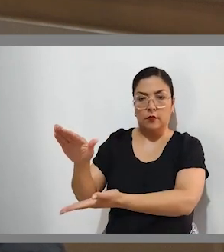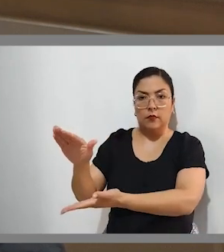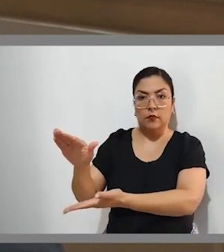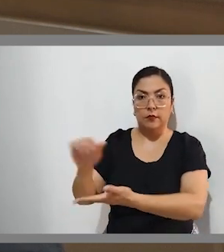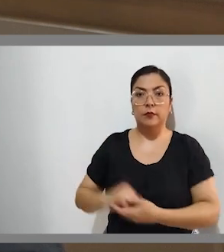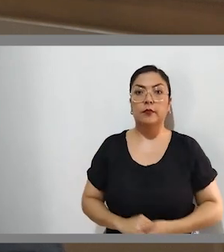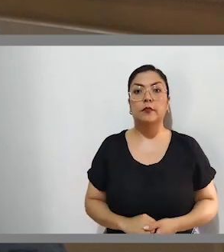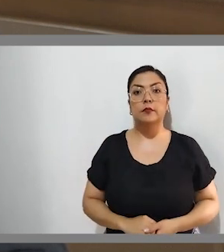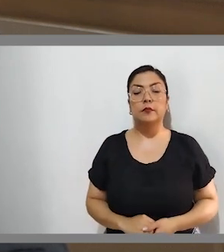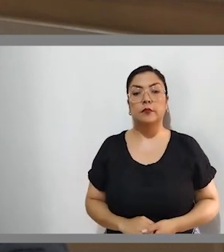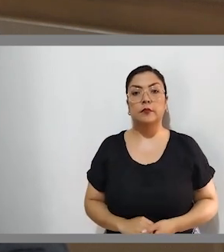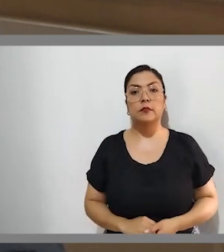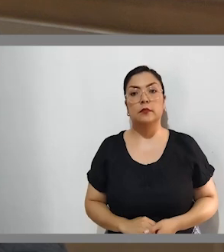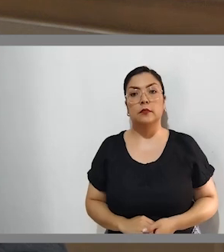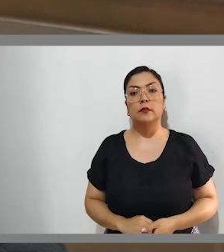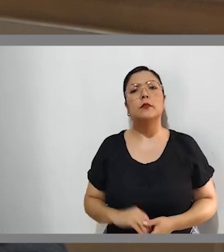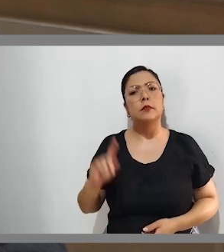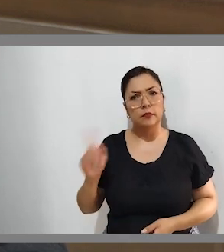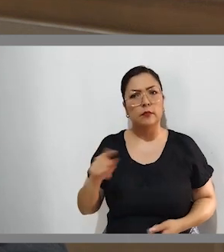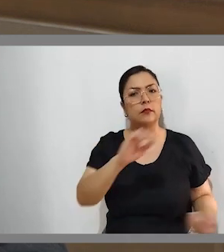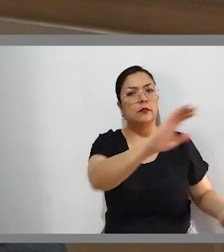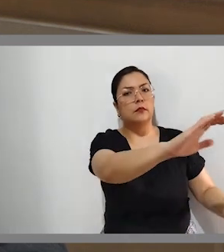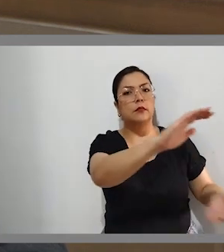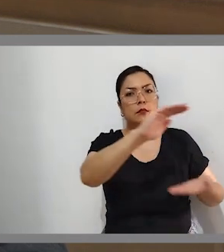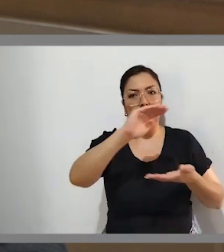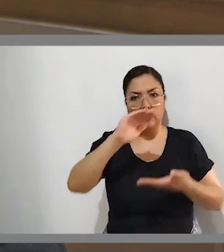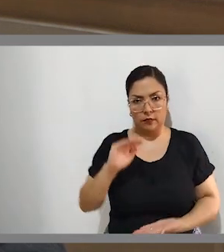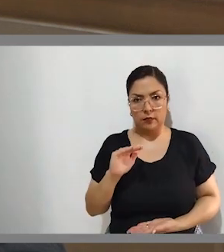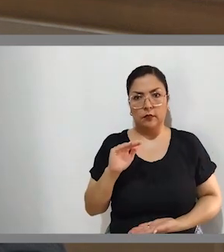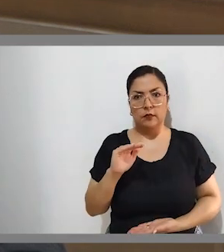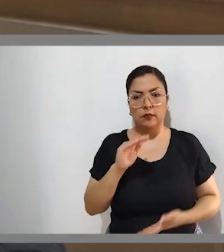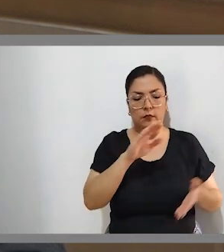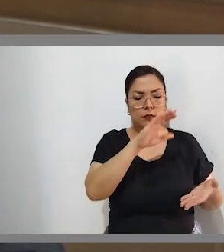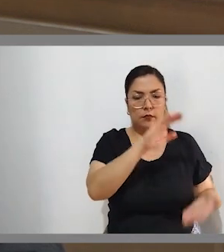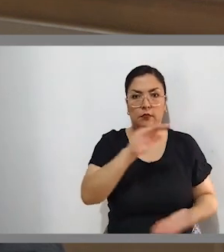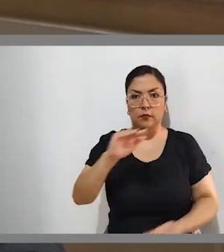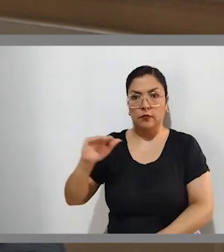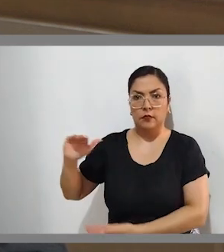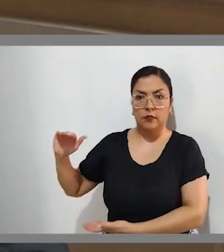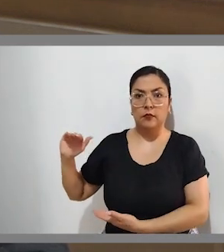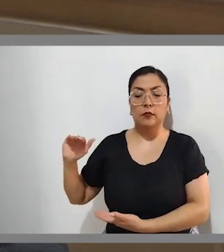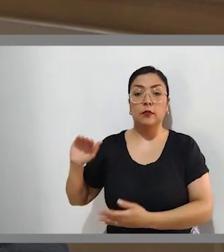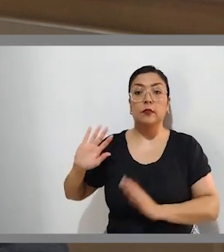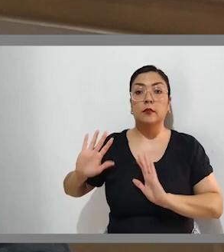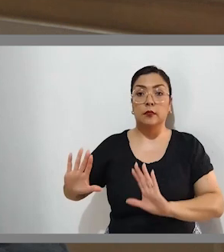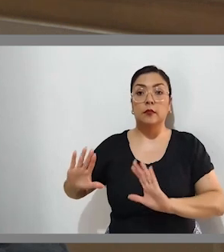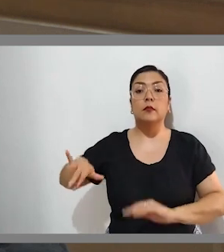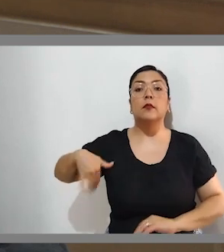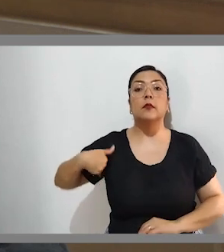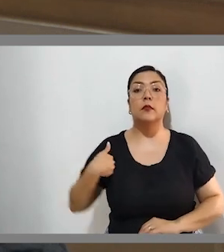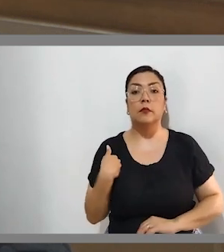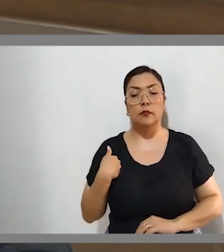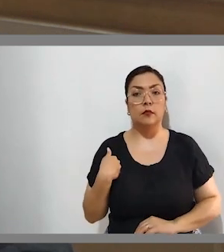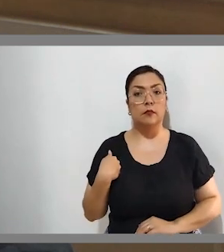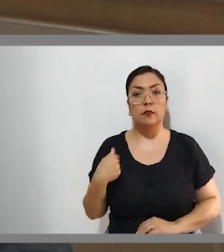Consejo General. Se recepciona en esta bodega electoral central, se resguarda y quedan ahí los paquetes